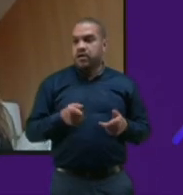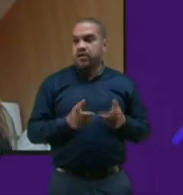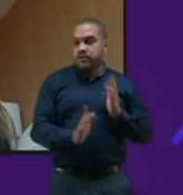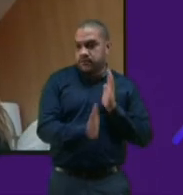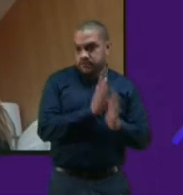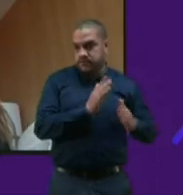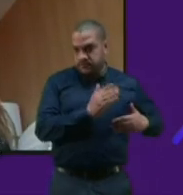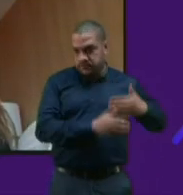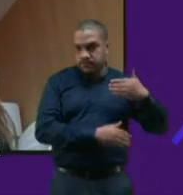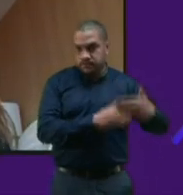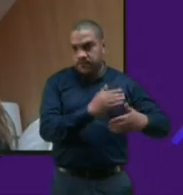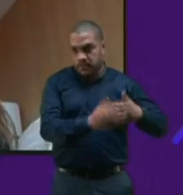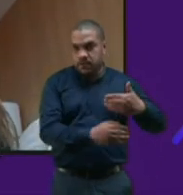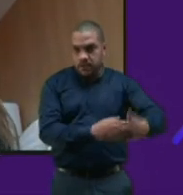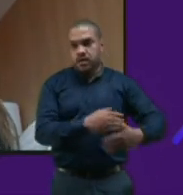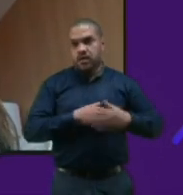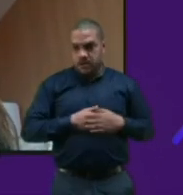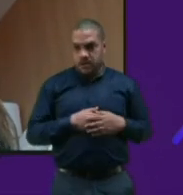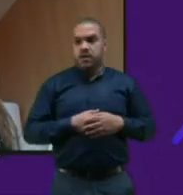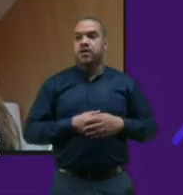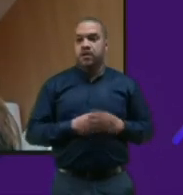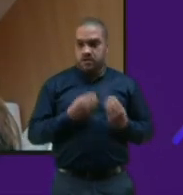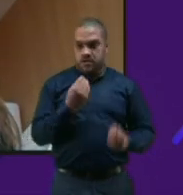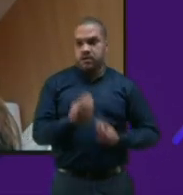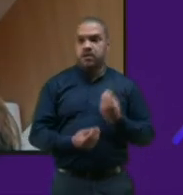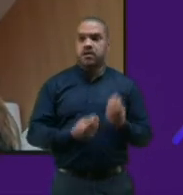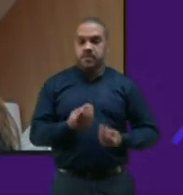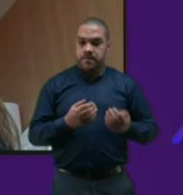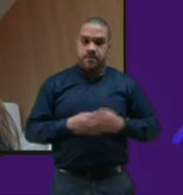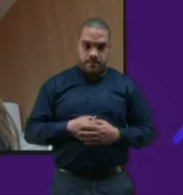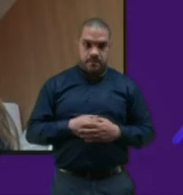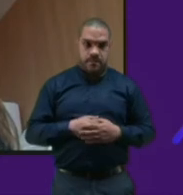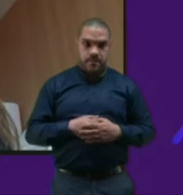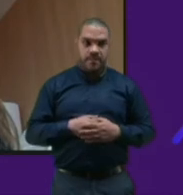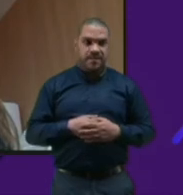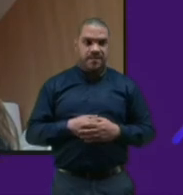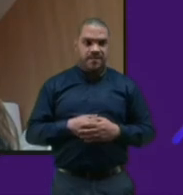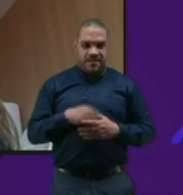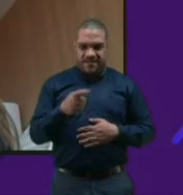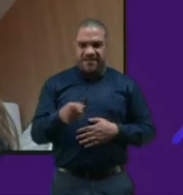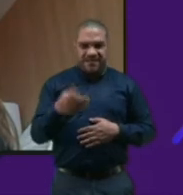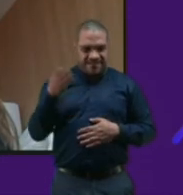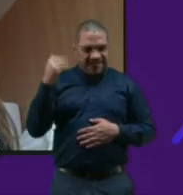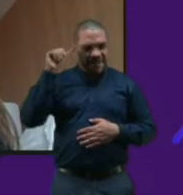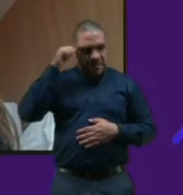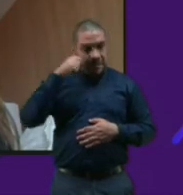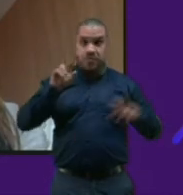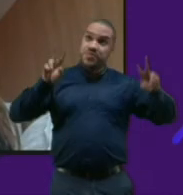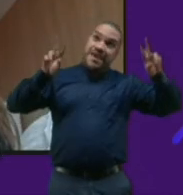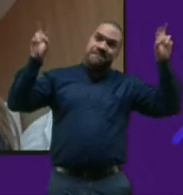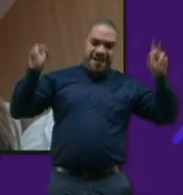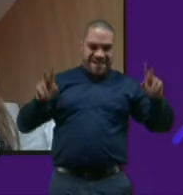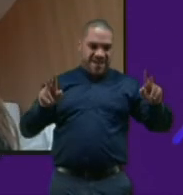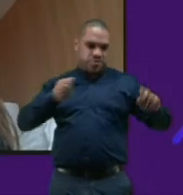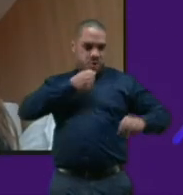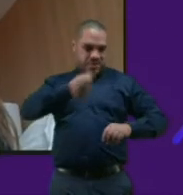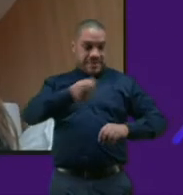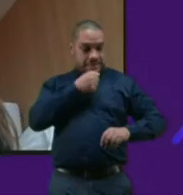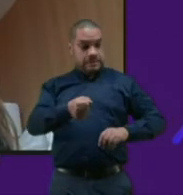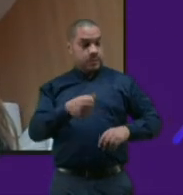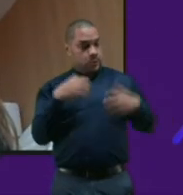house. Vi un titular, creo que fue en pandemia, claro. grande de ustedes. Y me